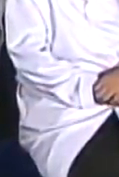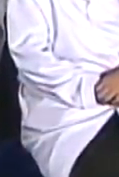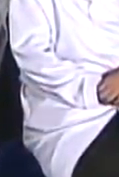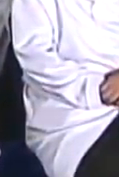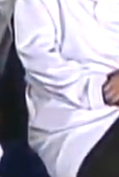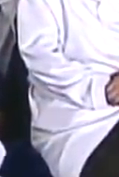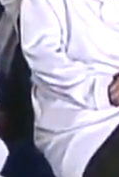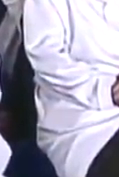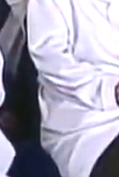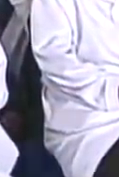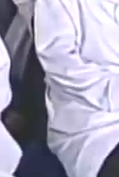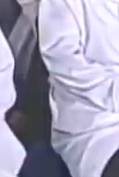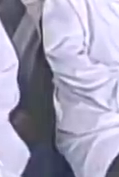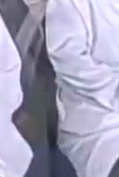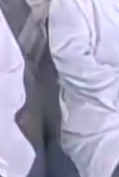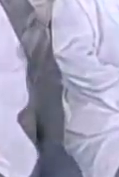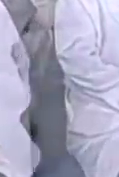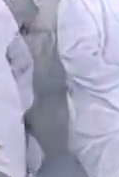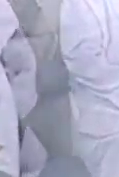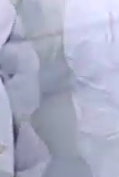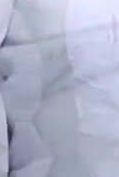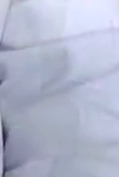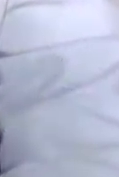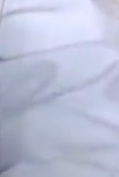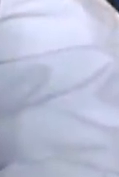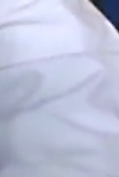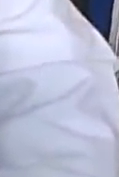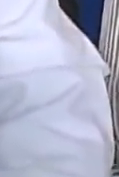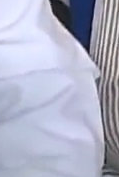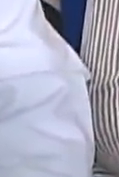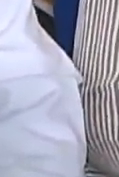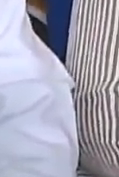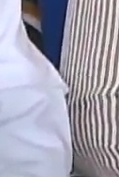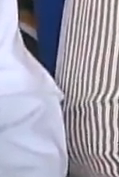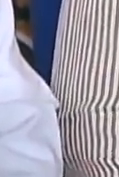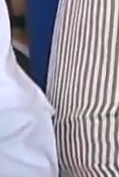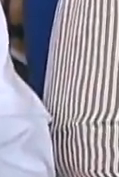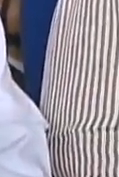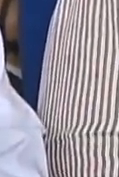de una amenaza que ya es una realidad.